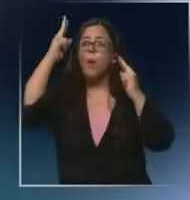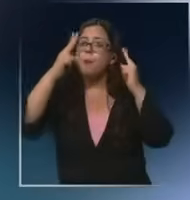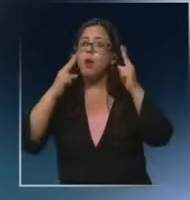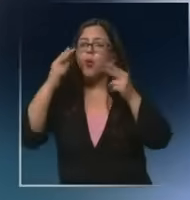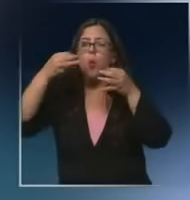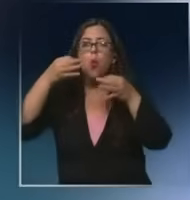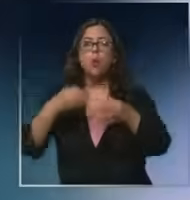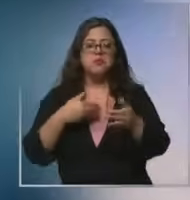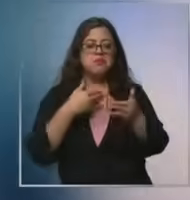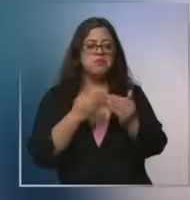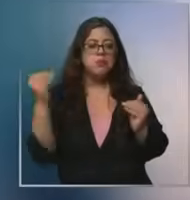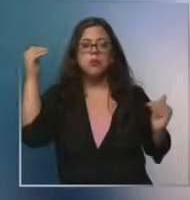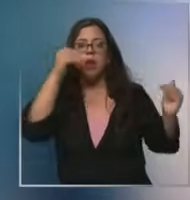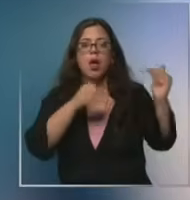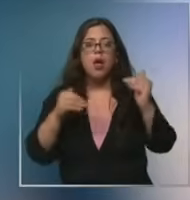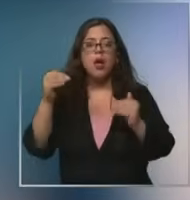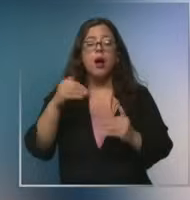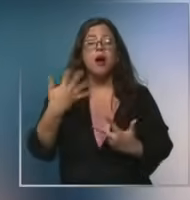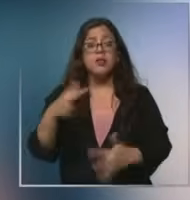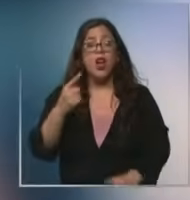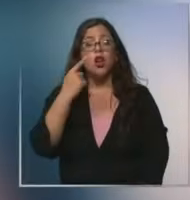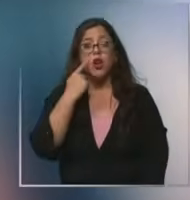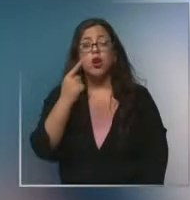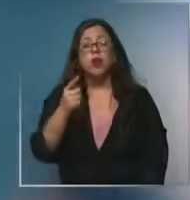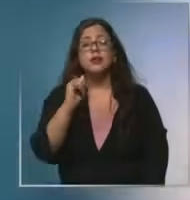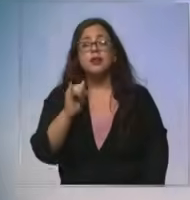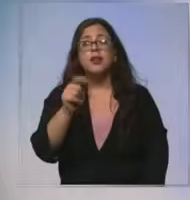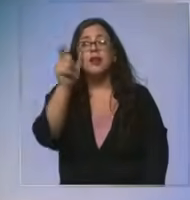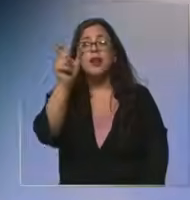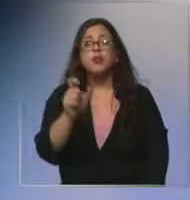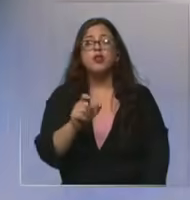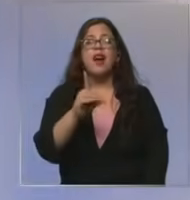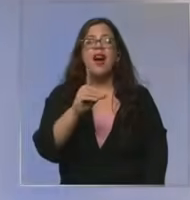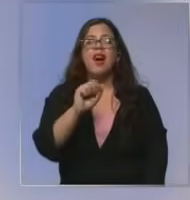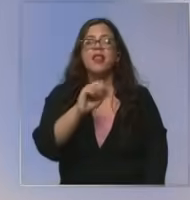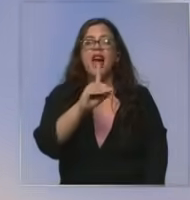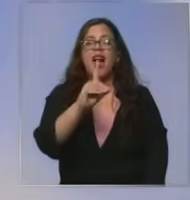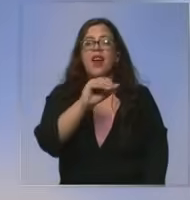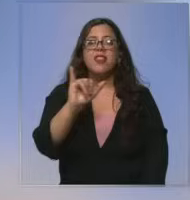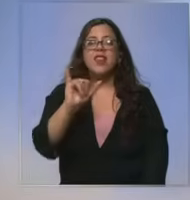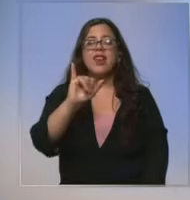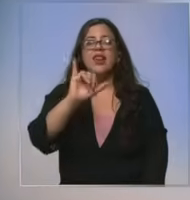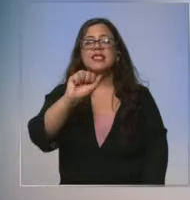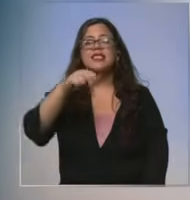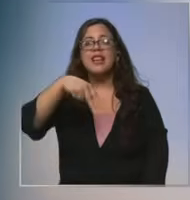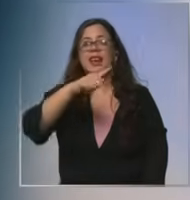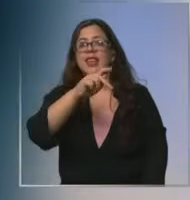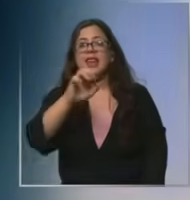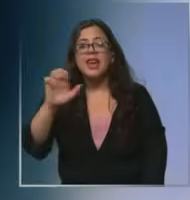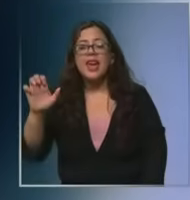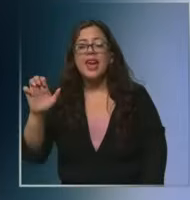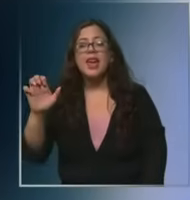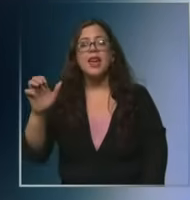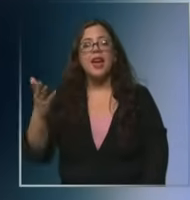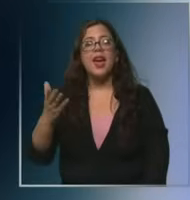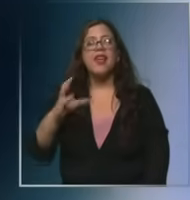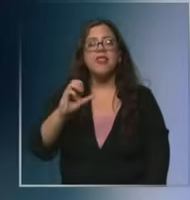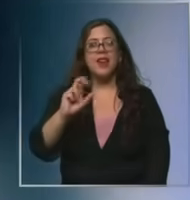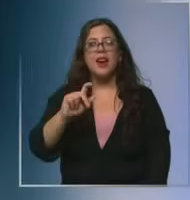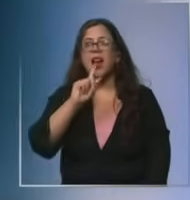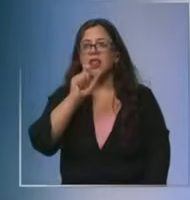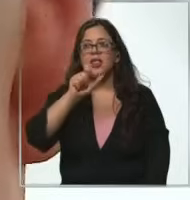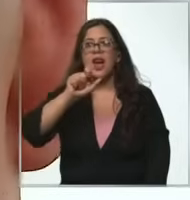en pleno borde costero. Lo conocen, dicen, como el Daddy Yankee de Cartagena. Eso por sus lentes de sol y